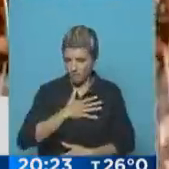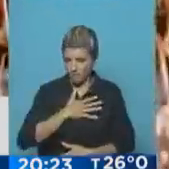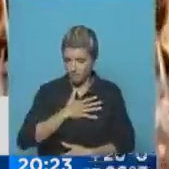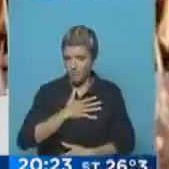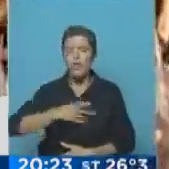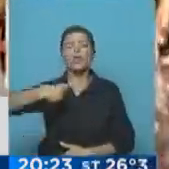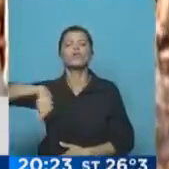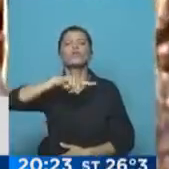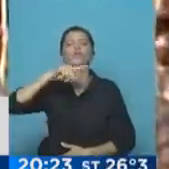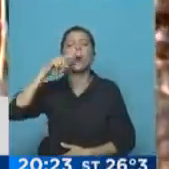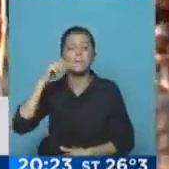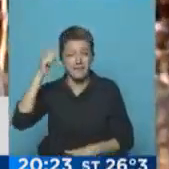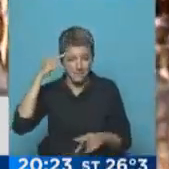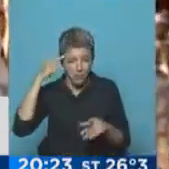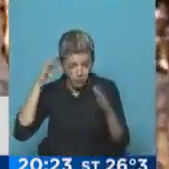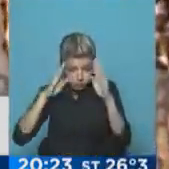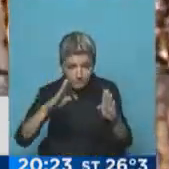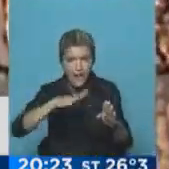Nosotros creemos en el pueblo,